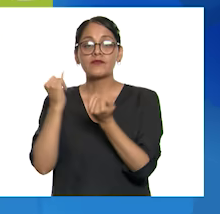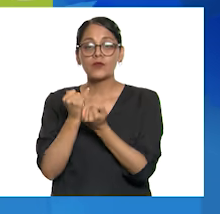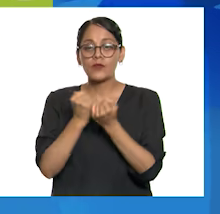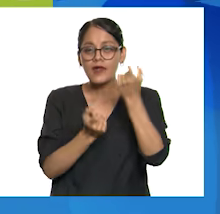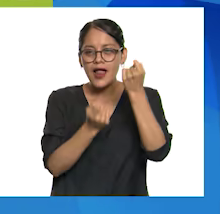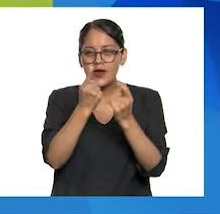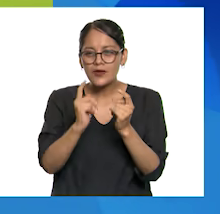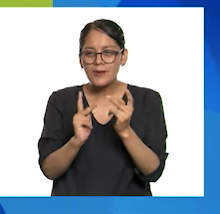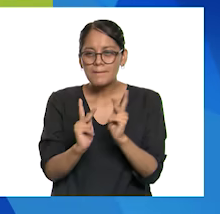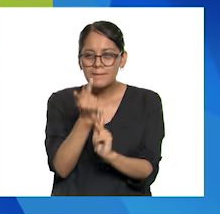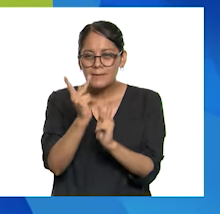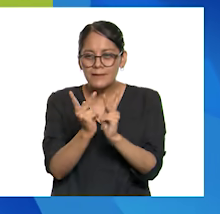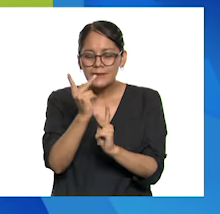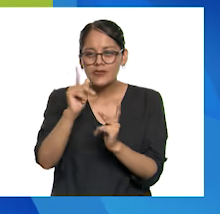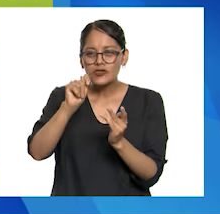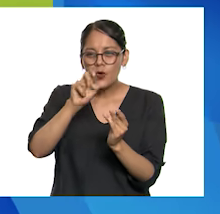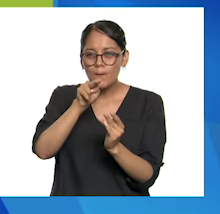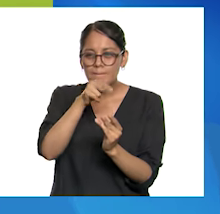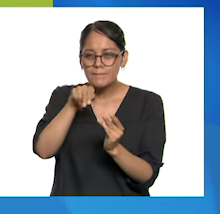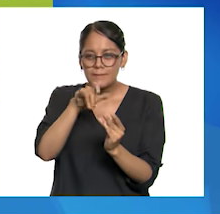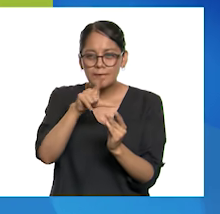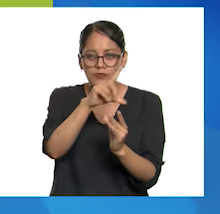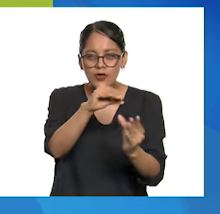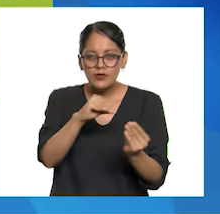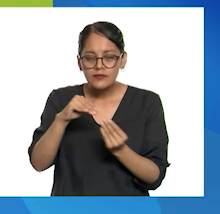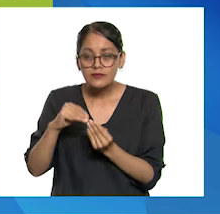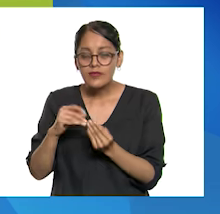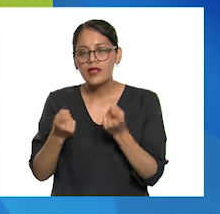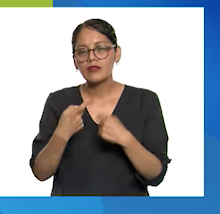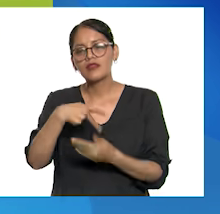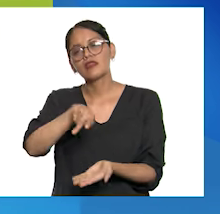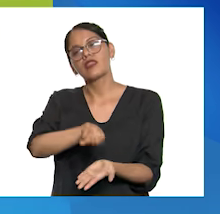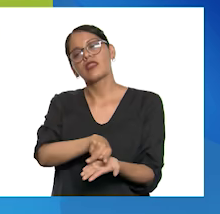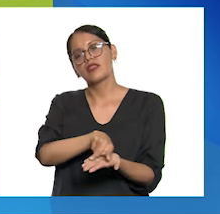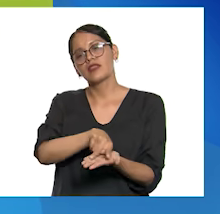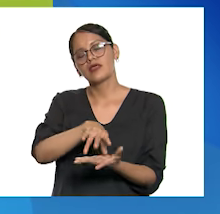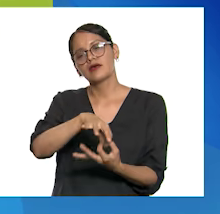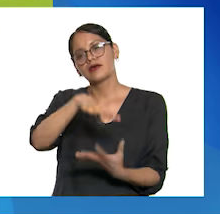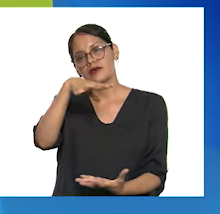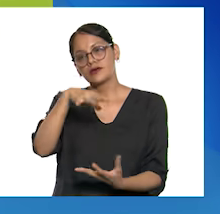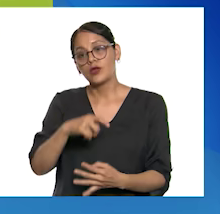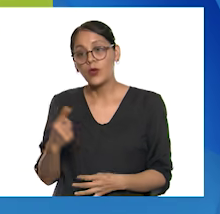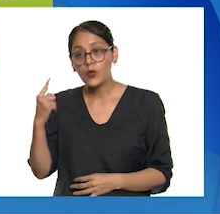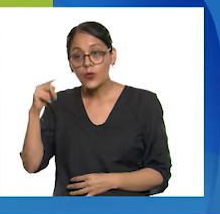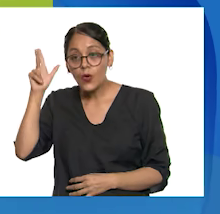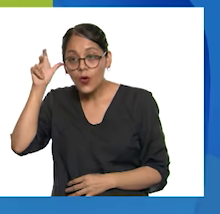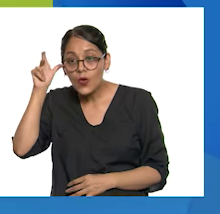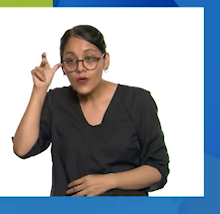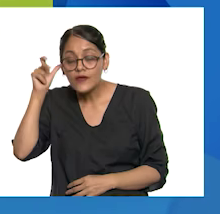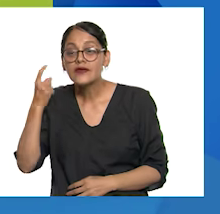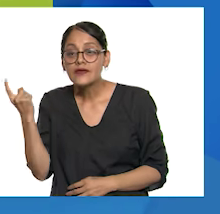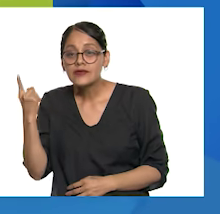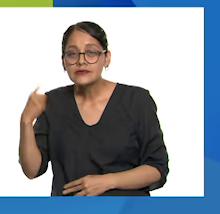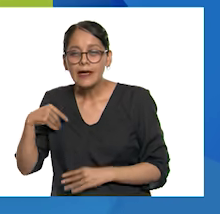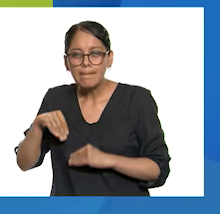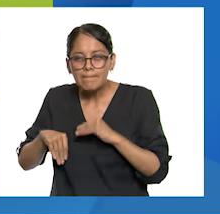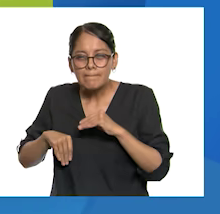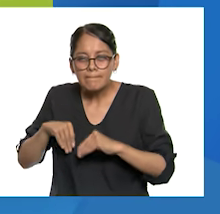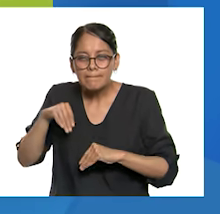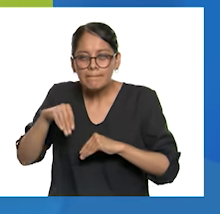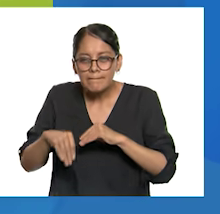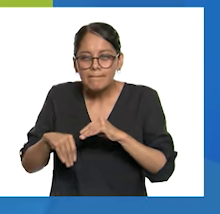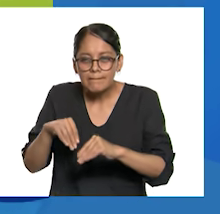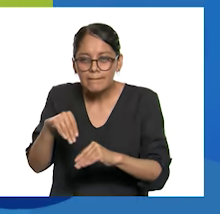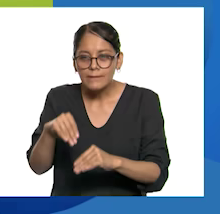hierbas de tomillo y haciéndose el muerto esperó a que algún conejo poco instruido en los peligros del mundo entrase en la bolsa.